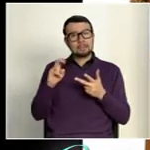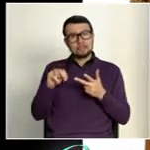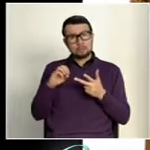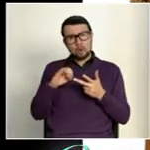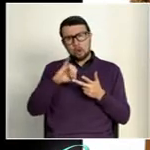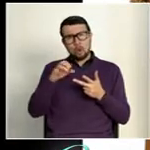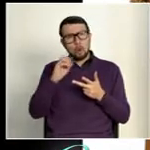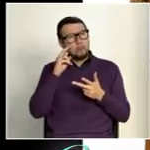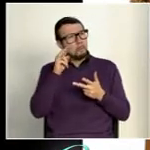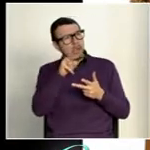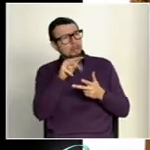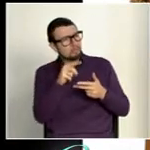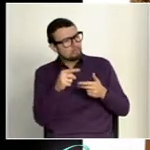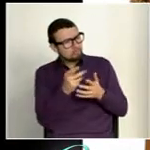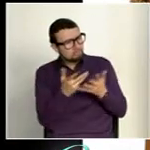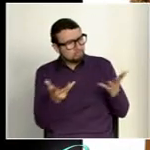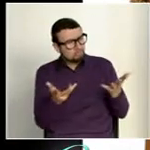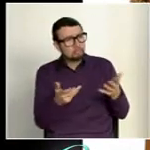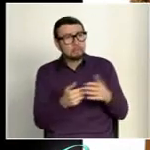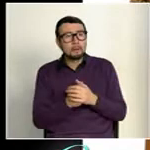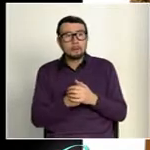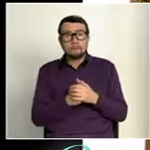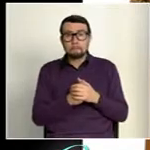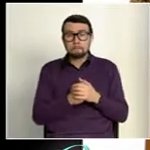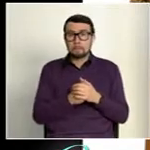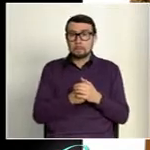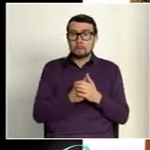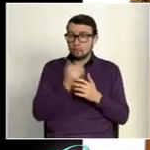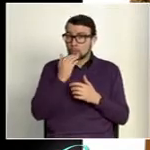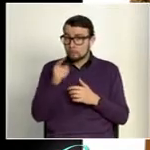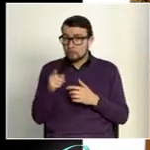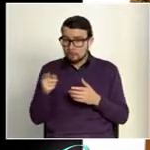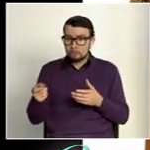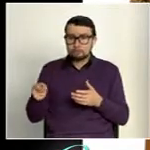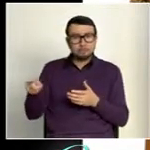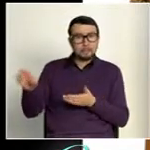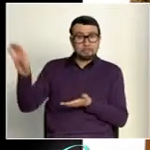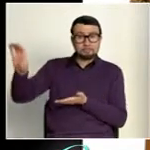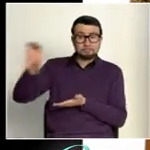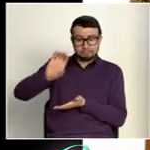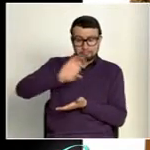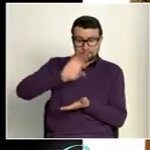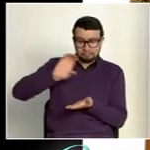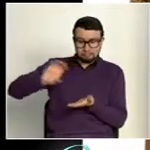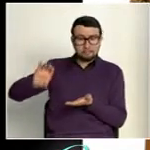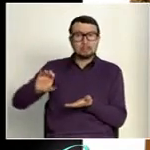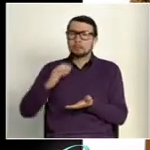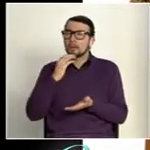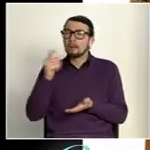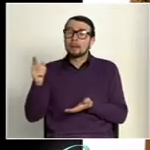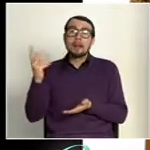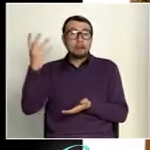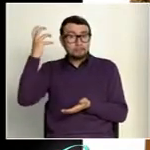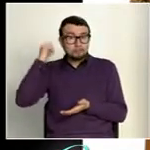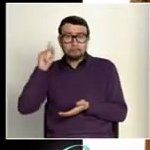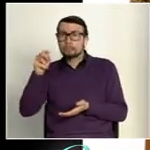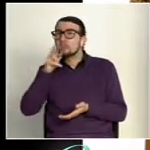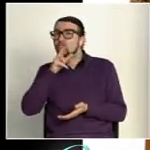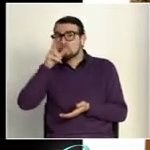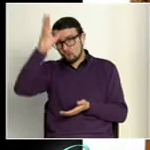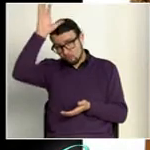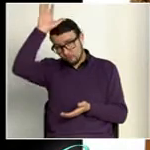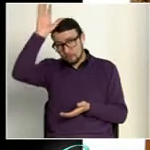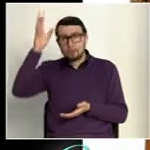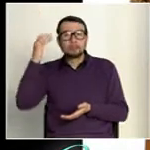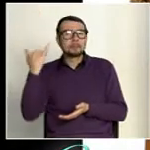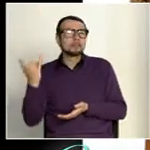imagen. Bueno, cuando nosotros hablamos de las especies, ustedes saben que en época romana, donde